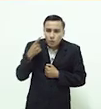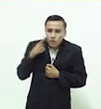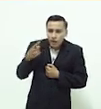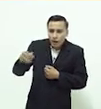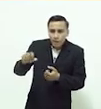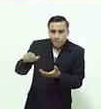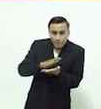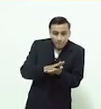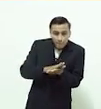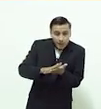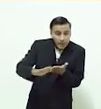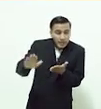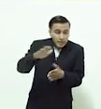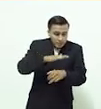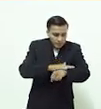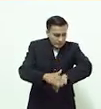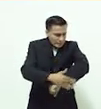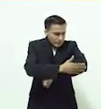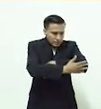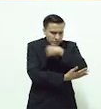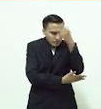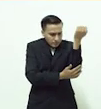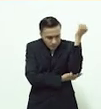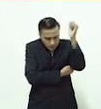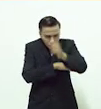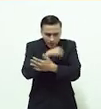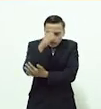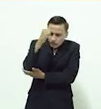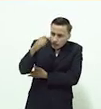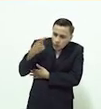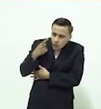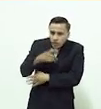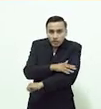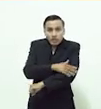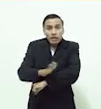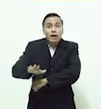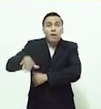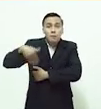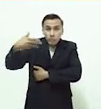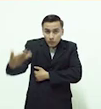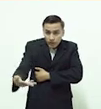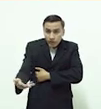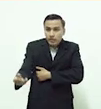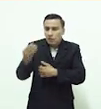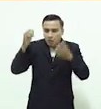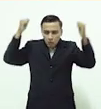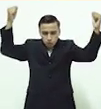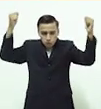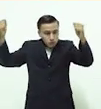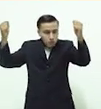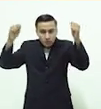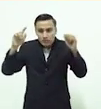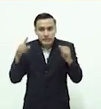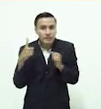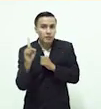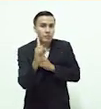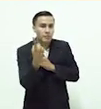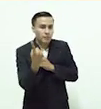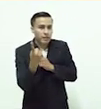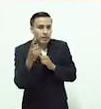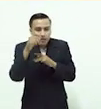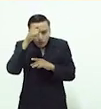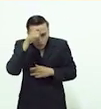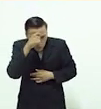codo, siguiendo la tradición de sus mayores. Al volver del mercado no comen sin hacer primero las abluciones y